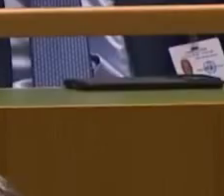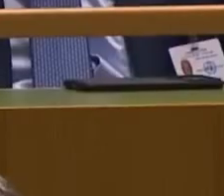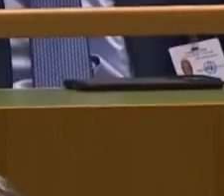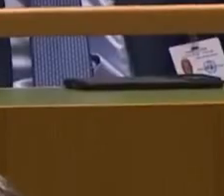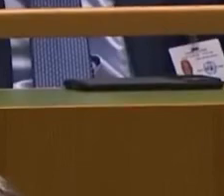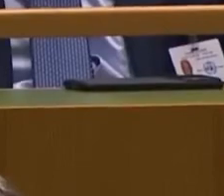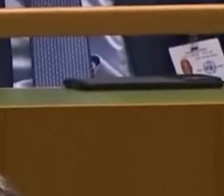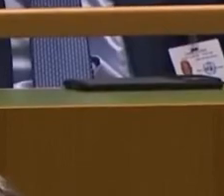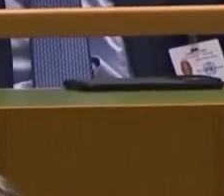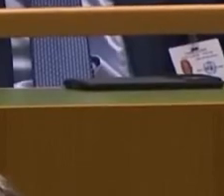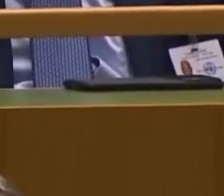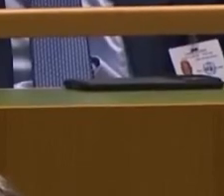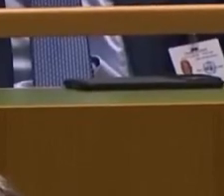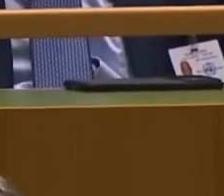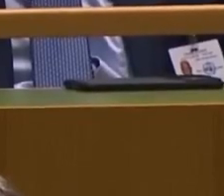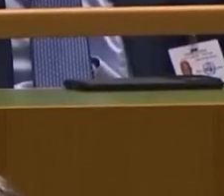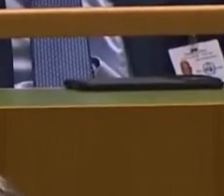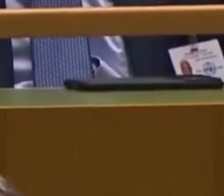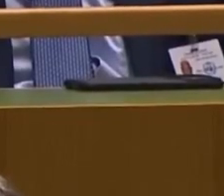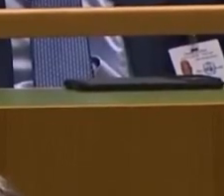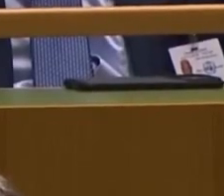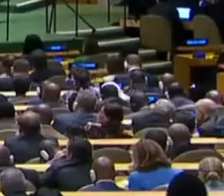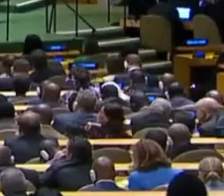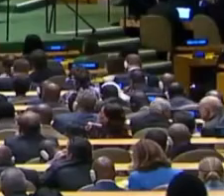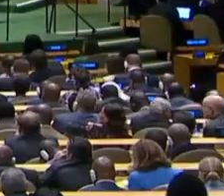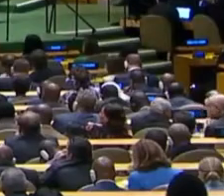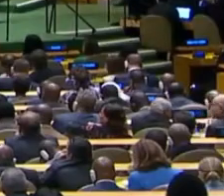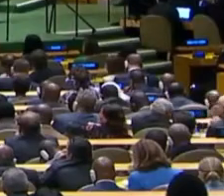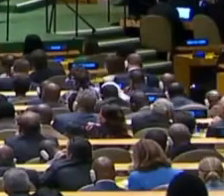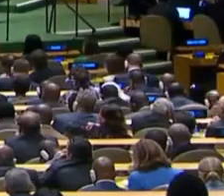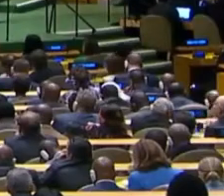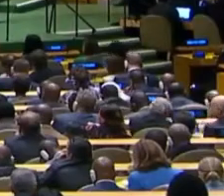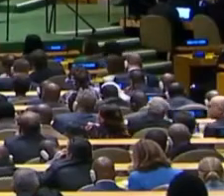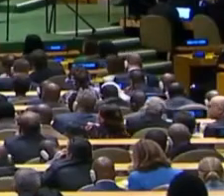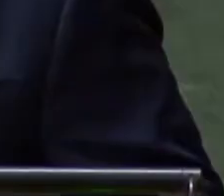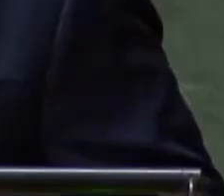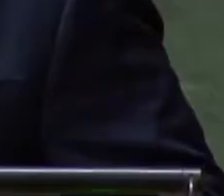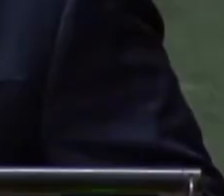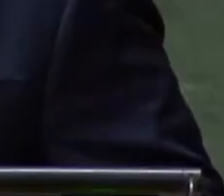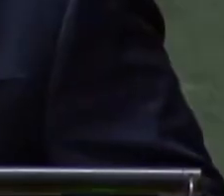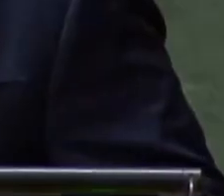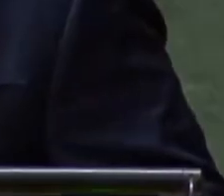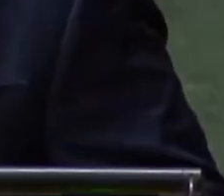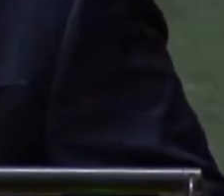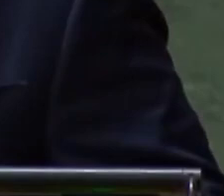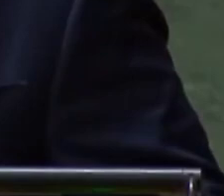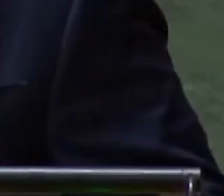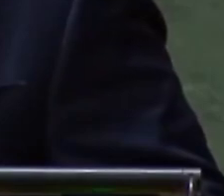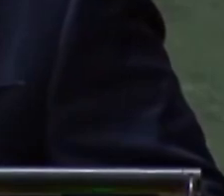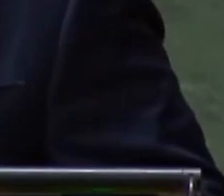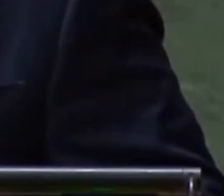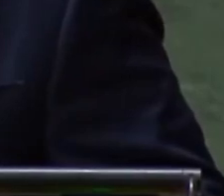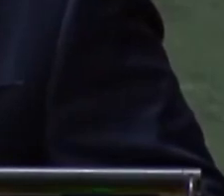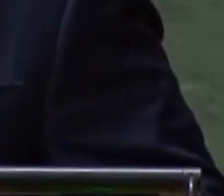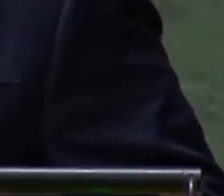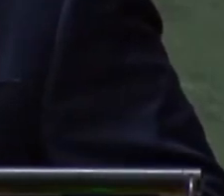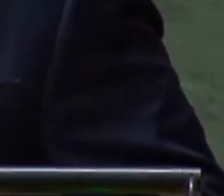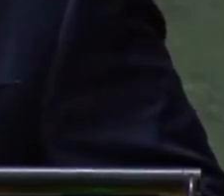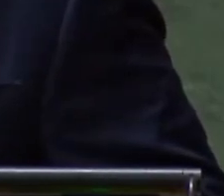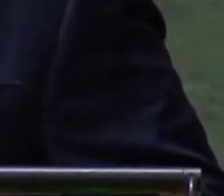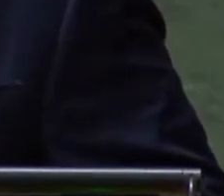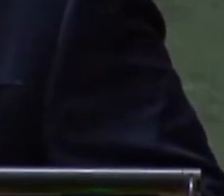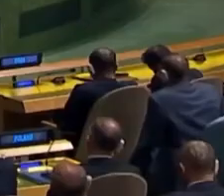Naciones Unidas como es costumbre desde 1955 el primero en subir al podio fue el presidente de la república federativa de Brasil